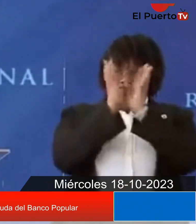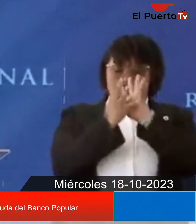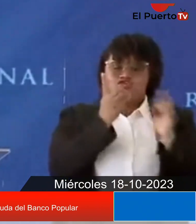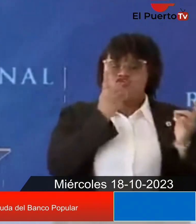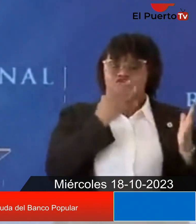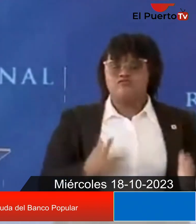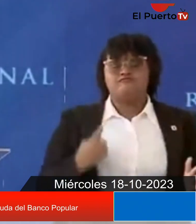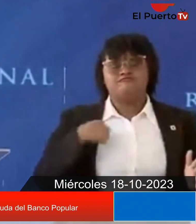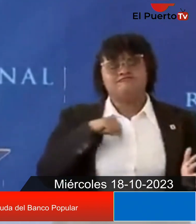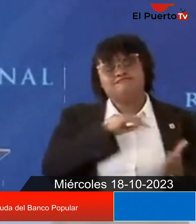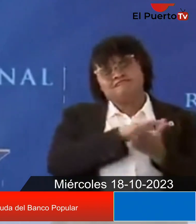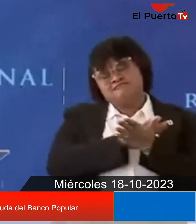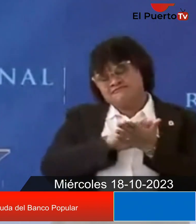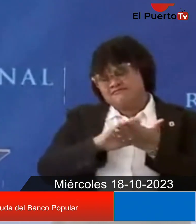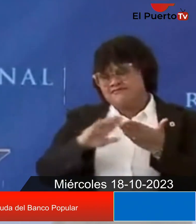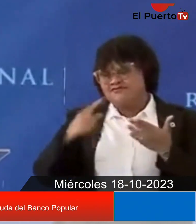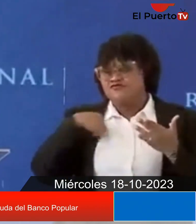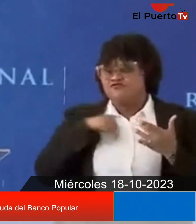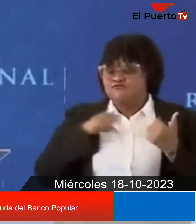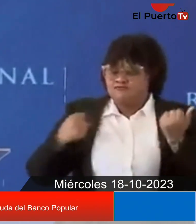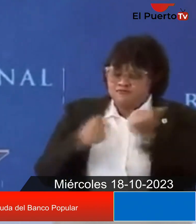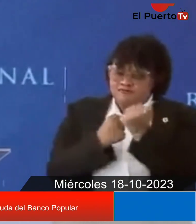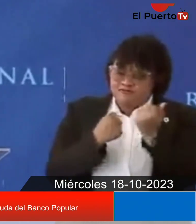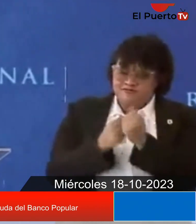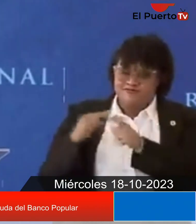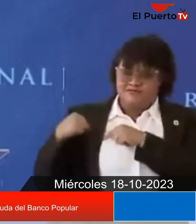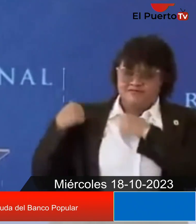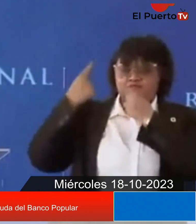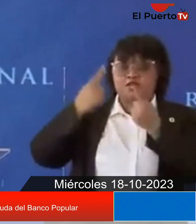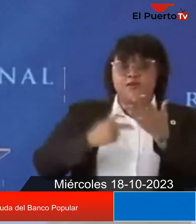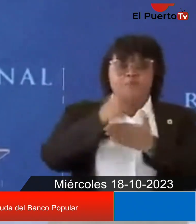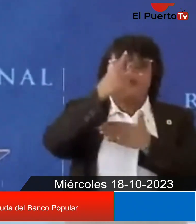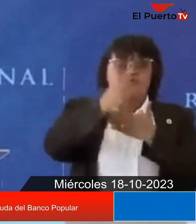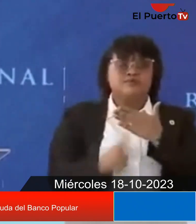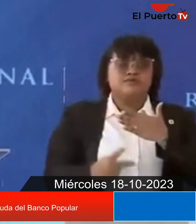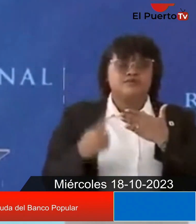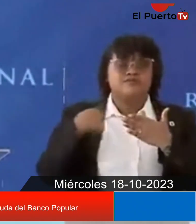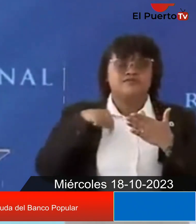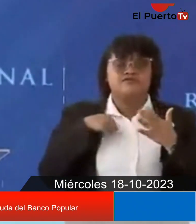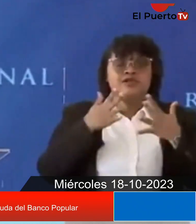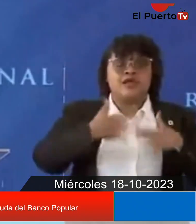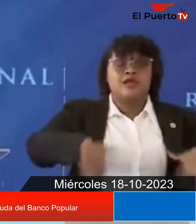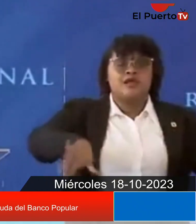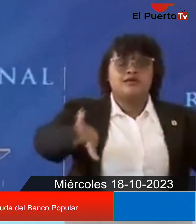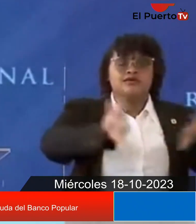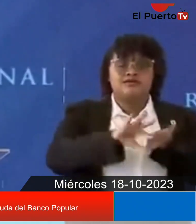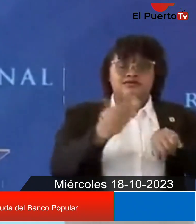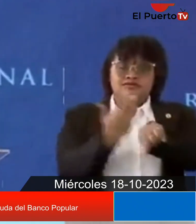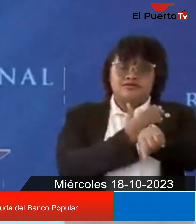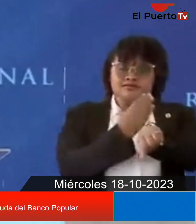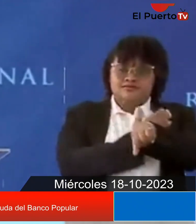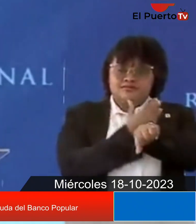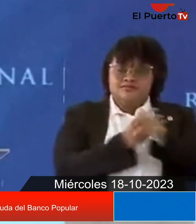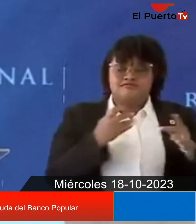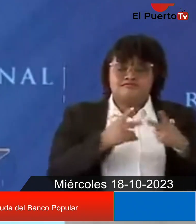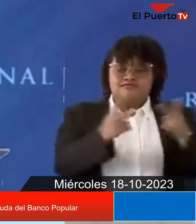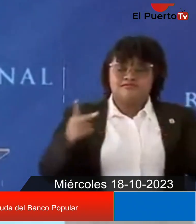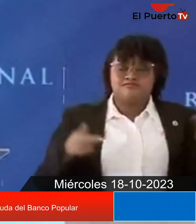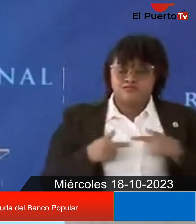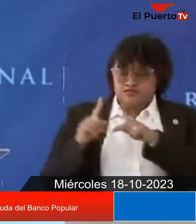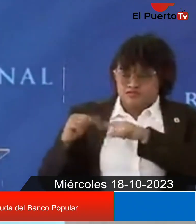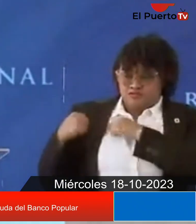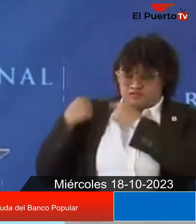es un gran placer continuar ampliando su apoyo al programa de rescate de espacios públicos urbanos que viene